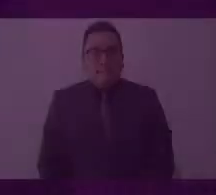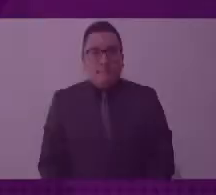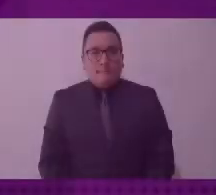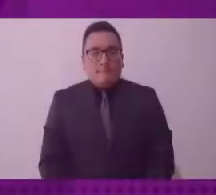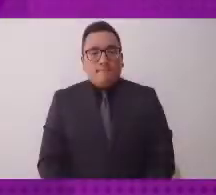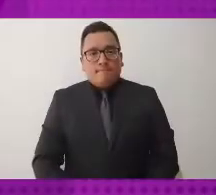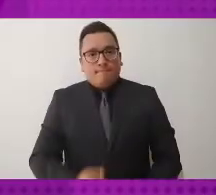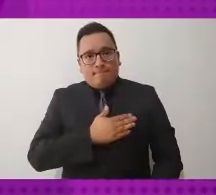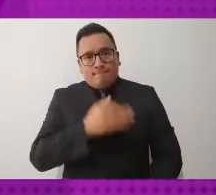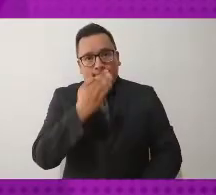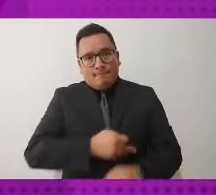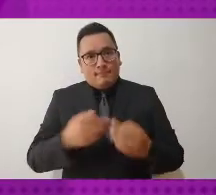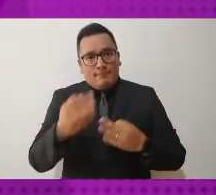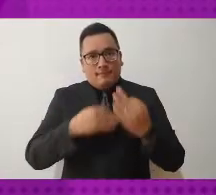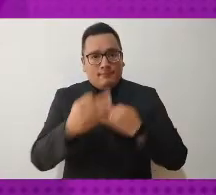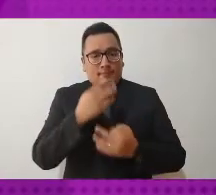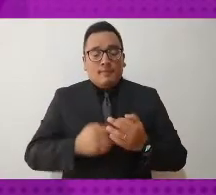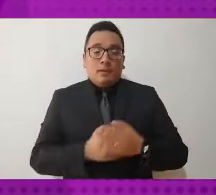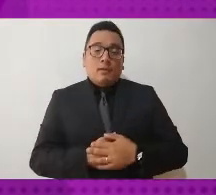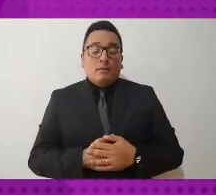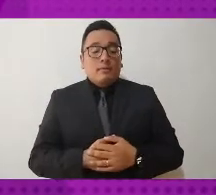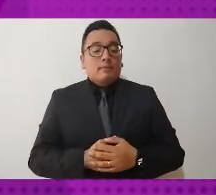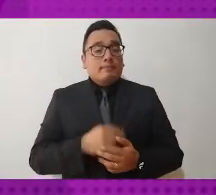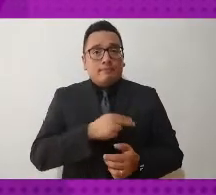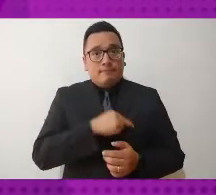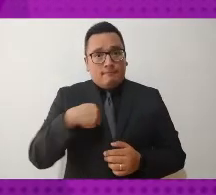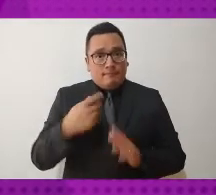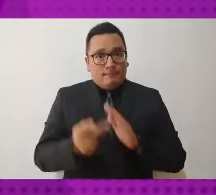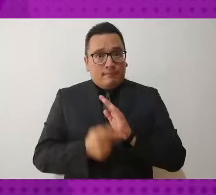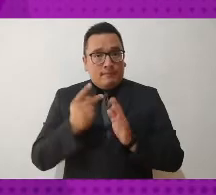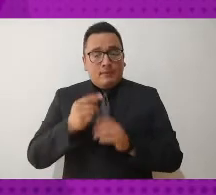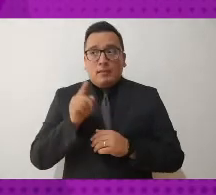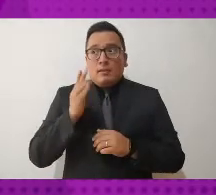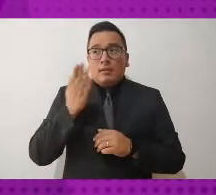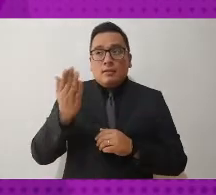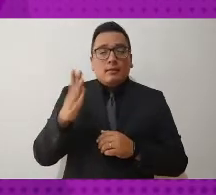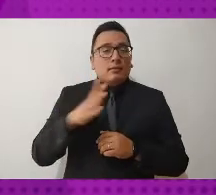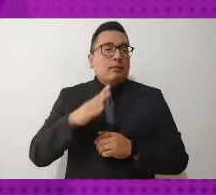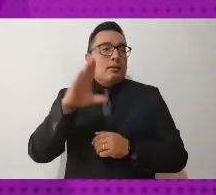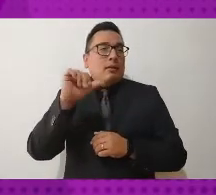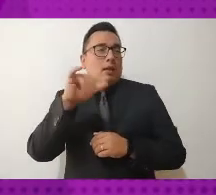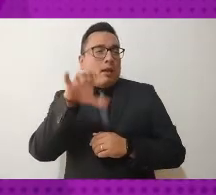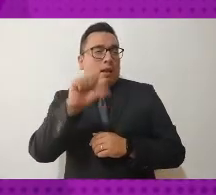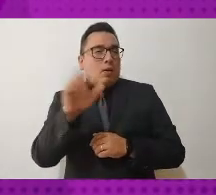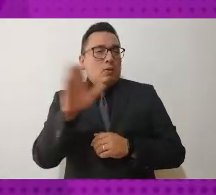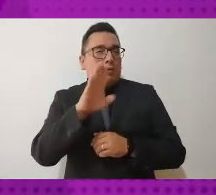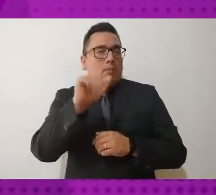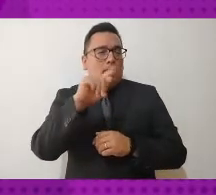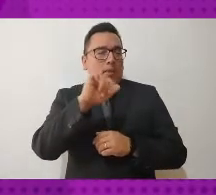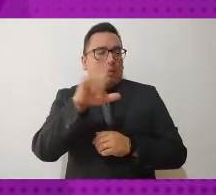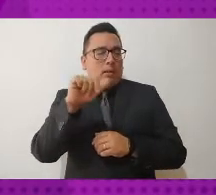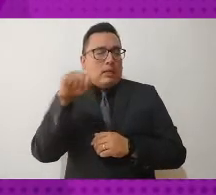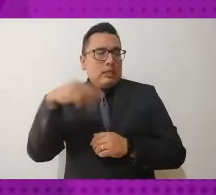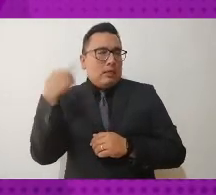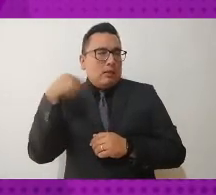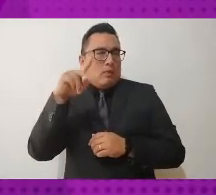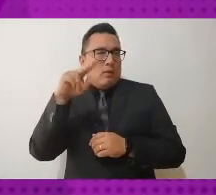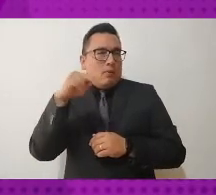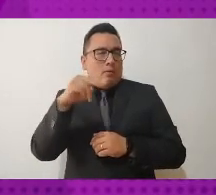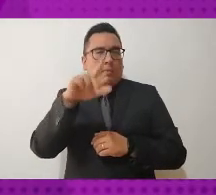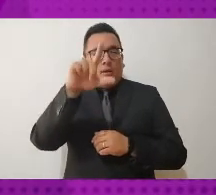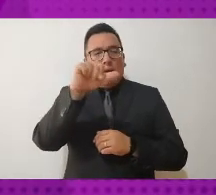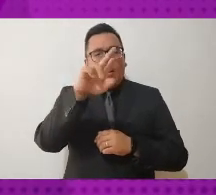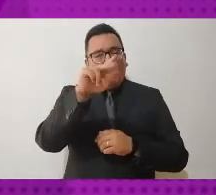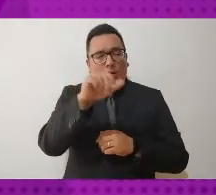Muy buenas tardes a todas todos y todas estamos nuevamente aquí con nuestro invitado Carlos batalla en su programa La urna programa de radio televisión